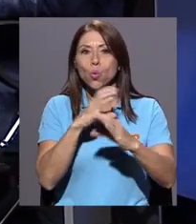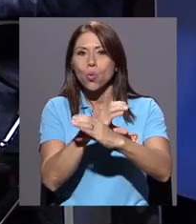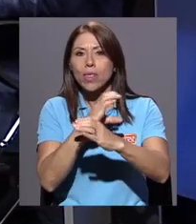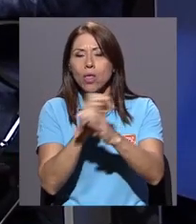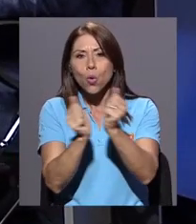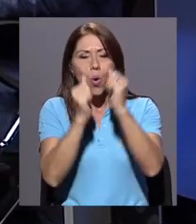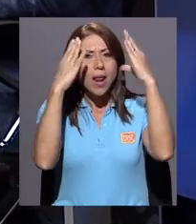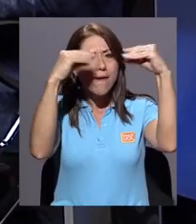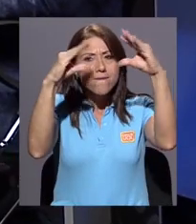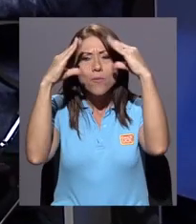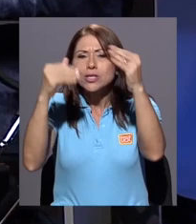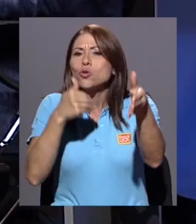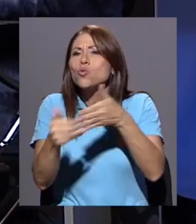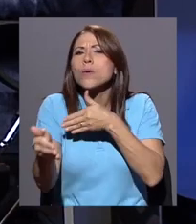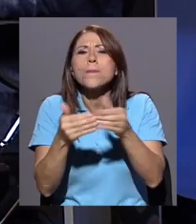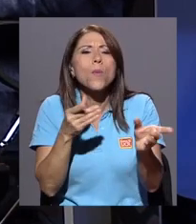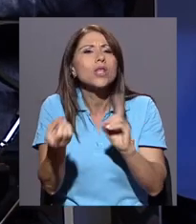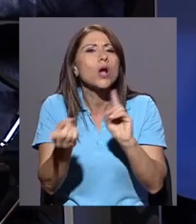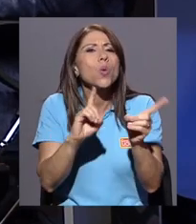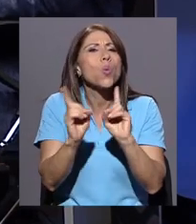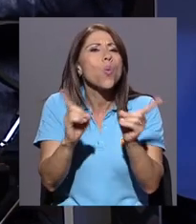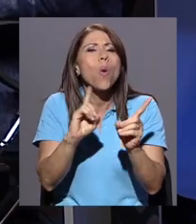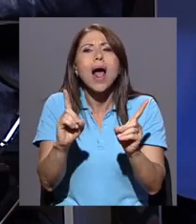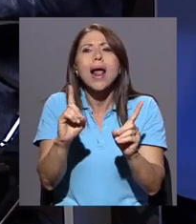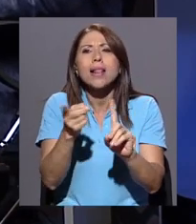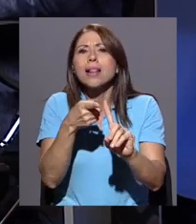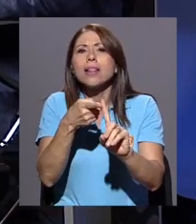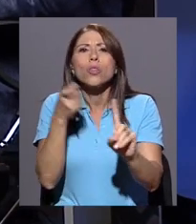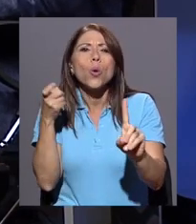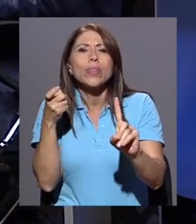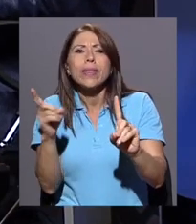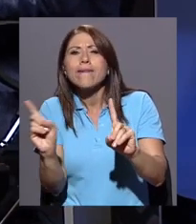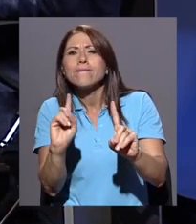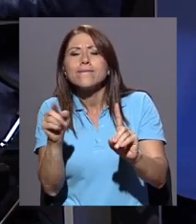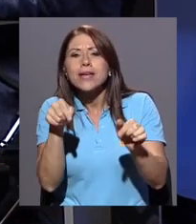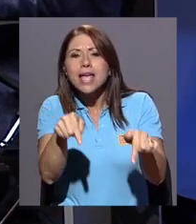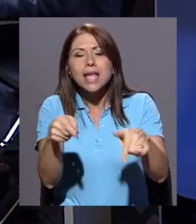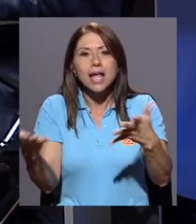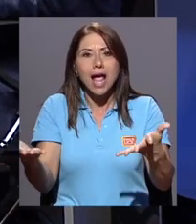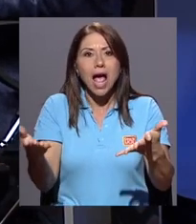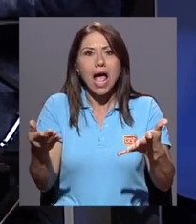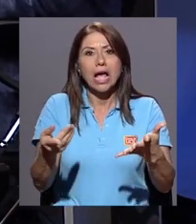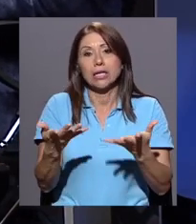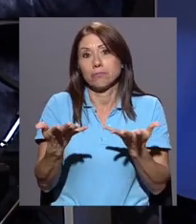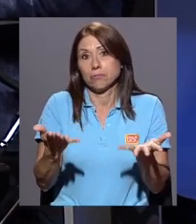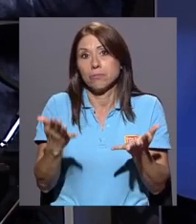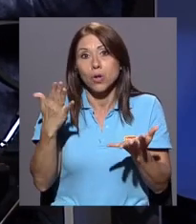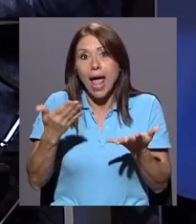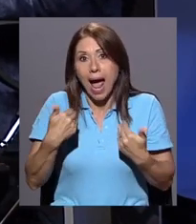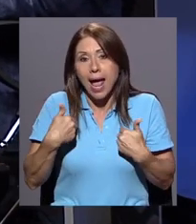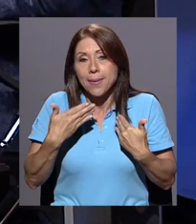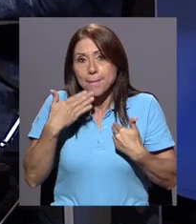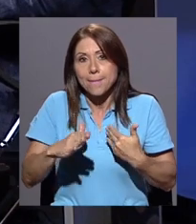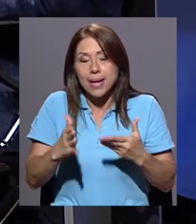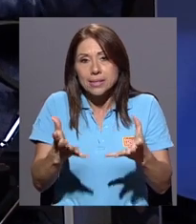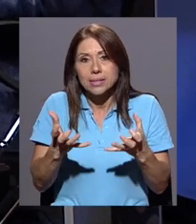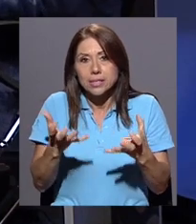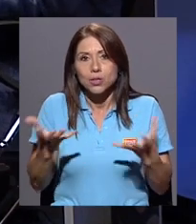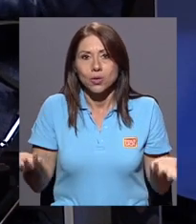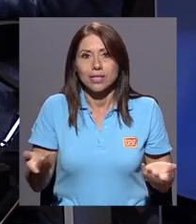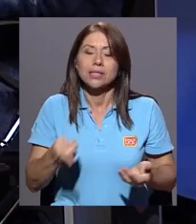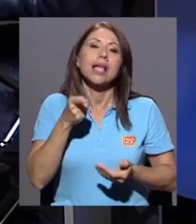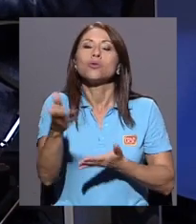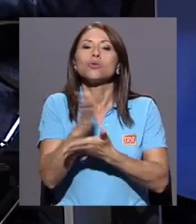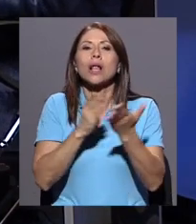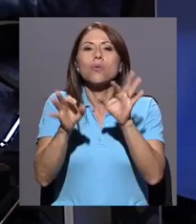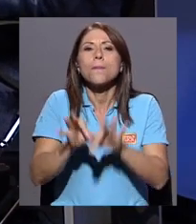donde venga, por más que tenga buenas o malas intenciones, ¿no? Y creo que esa sigue siendo una piedra angular totalmente del periodismo, pero que no, hoy